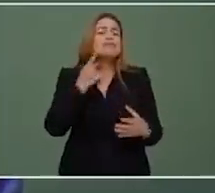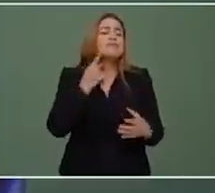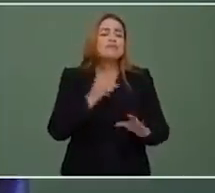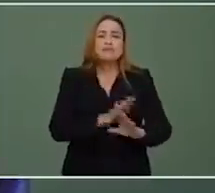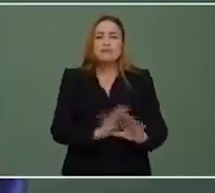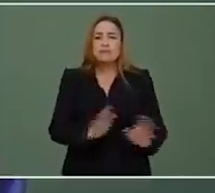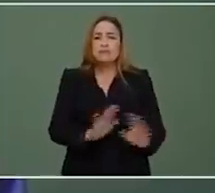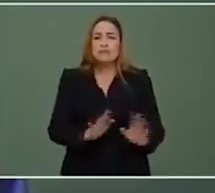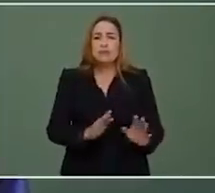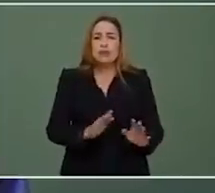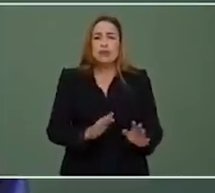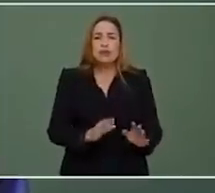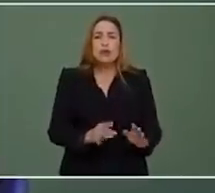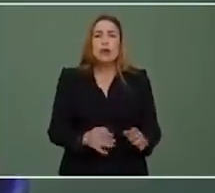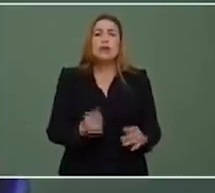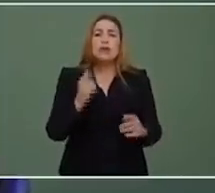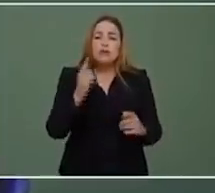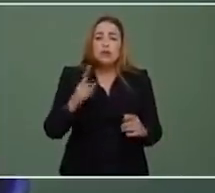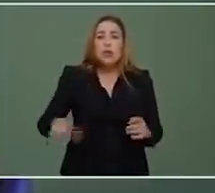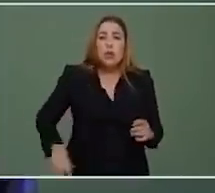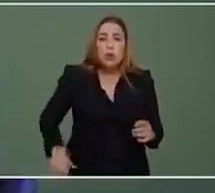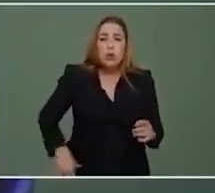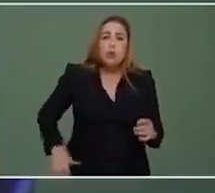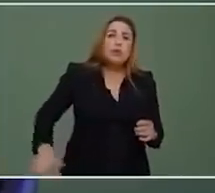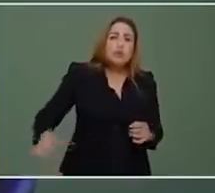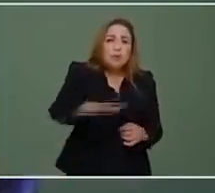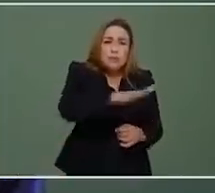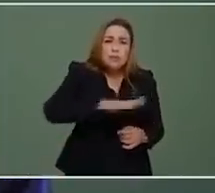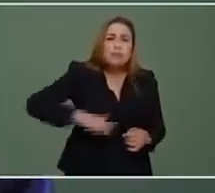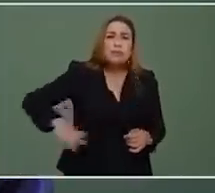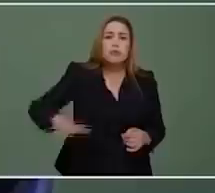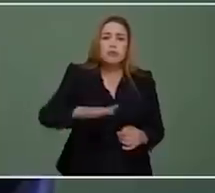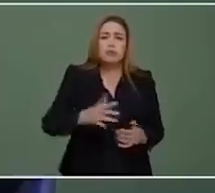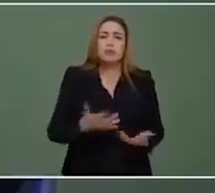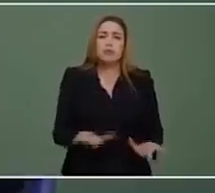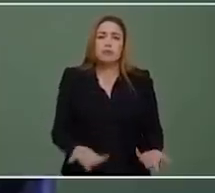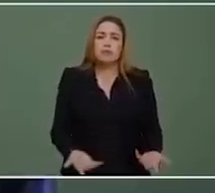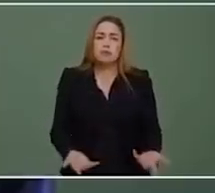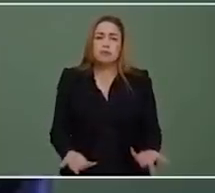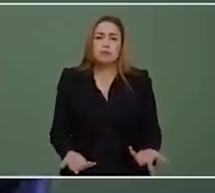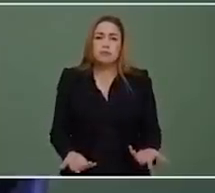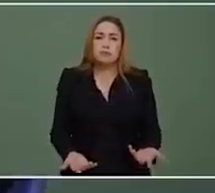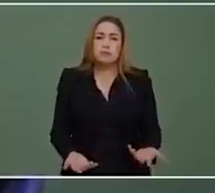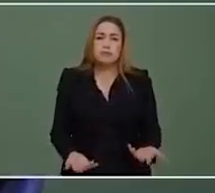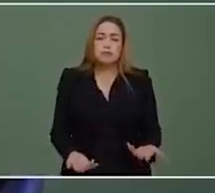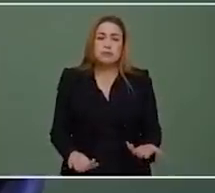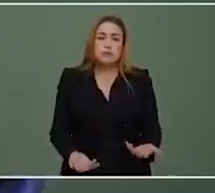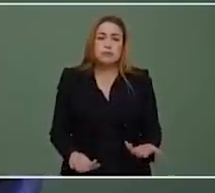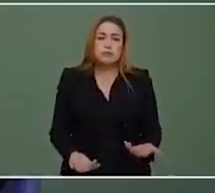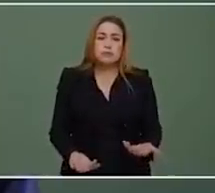gobierno para todos pero desde luego que tenemos